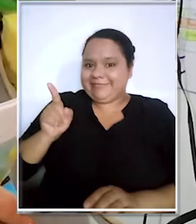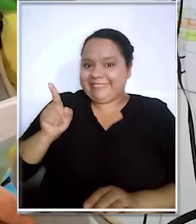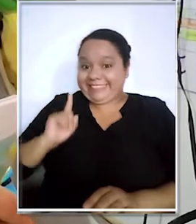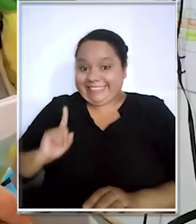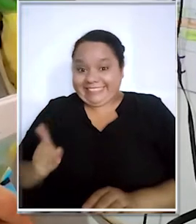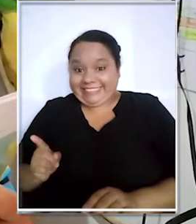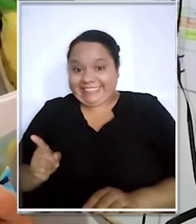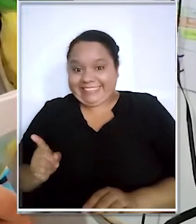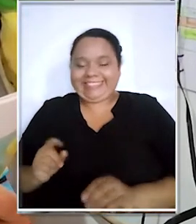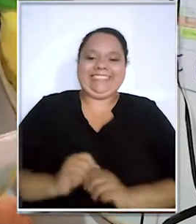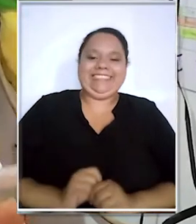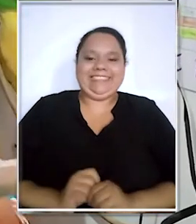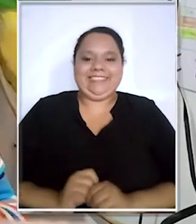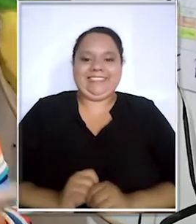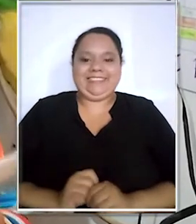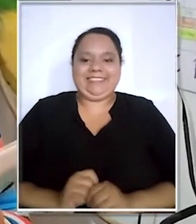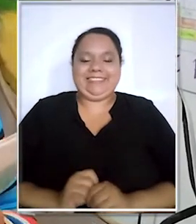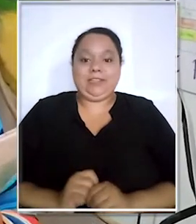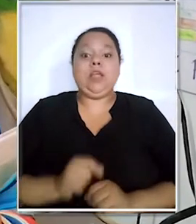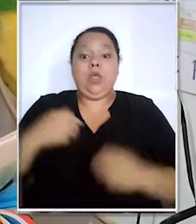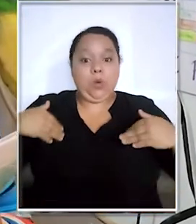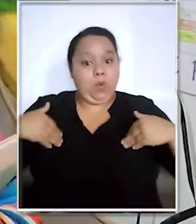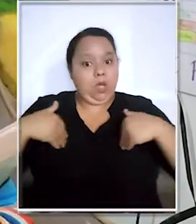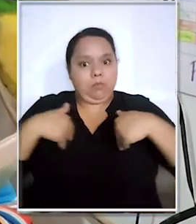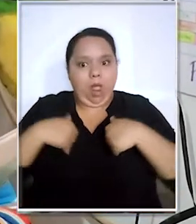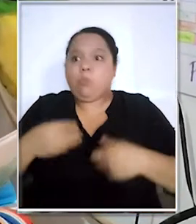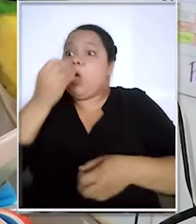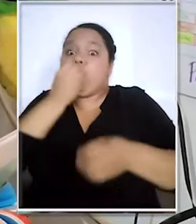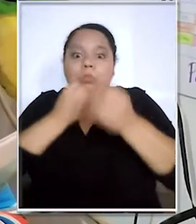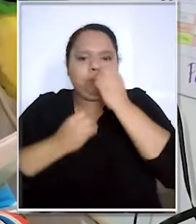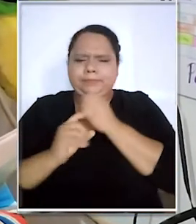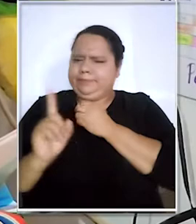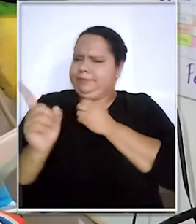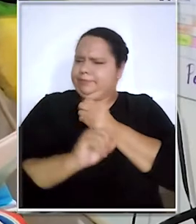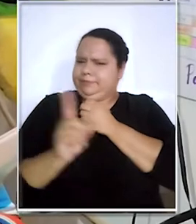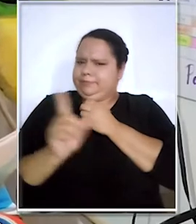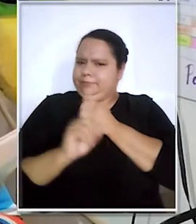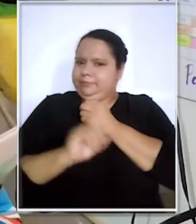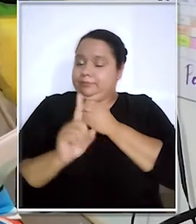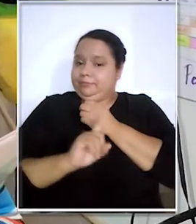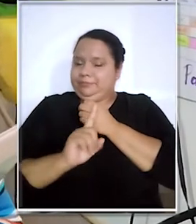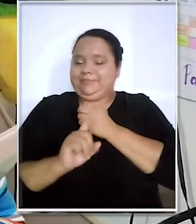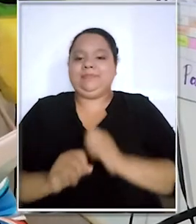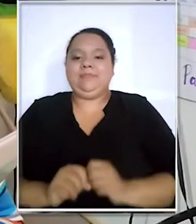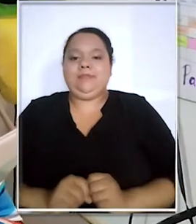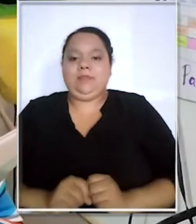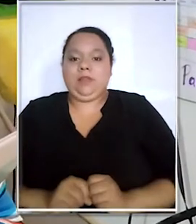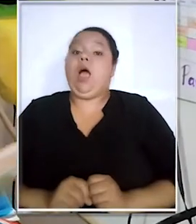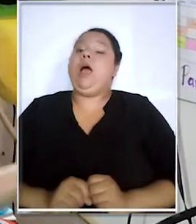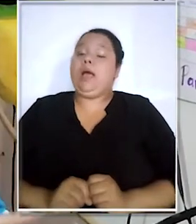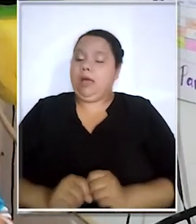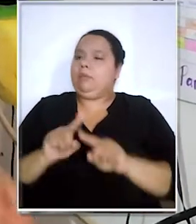cherenques, oropéndolas. Estos animales no se comen y pueden ser perjudiciales para